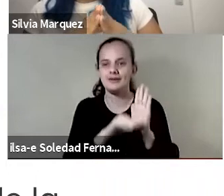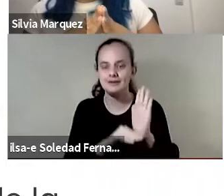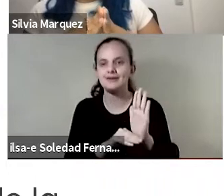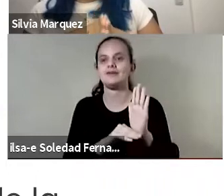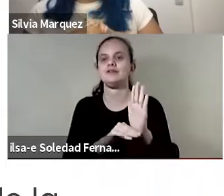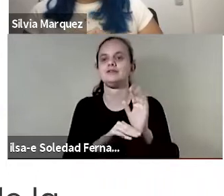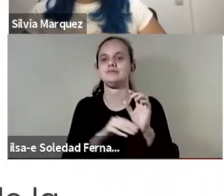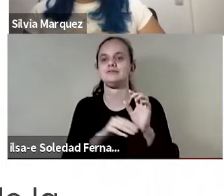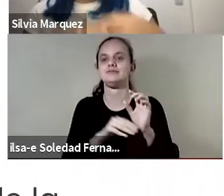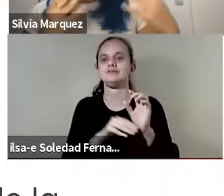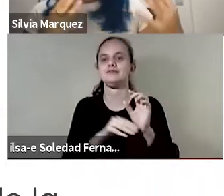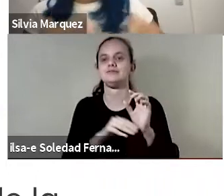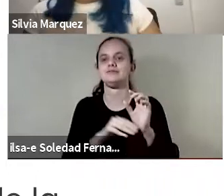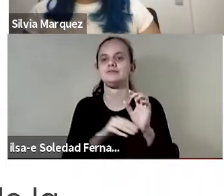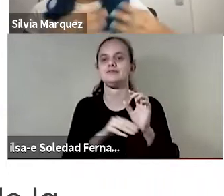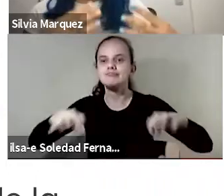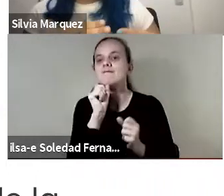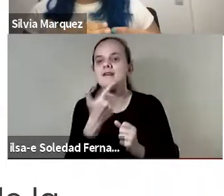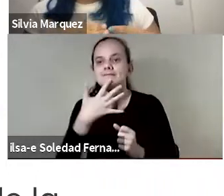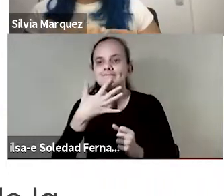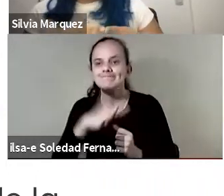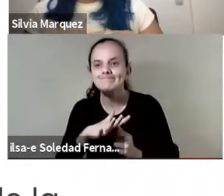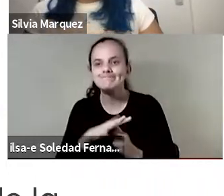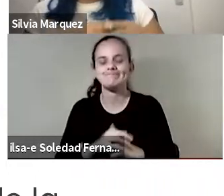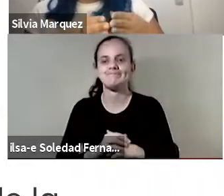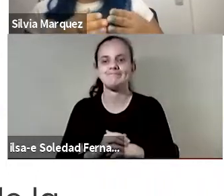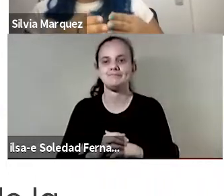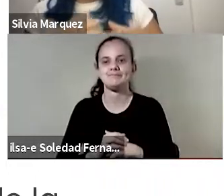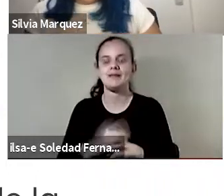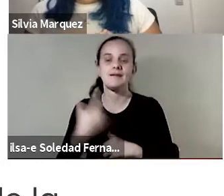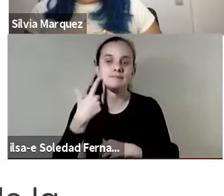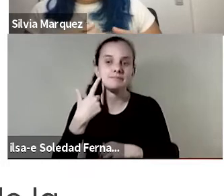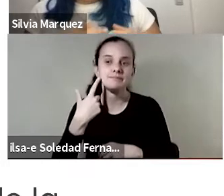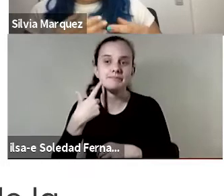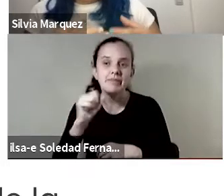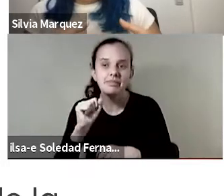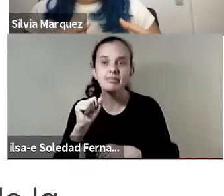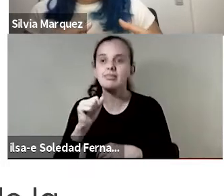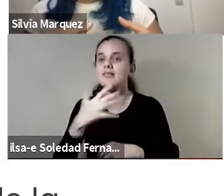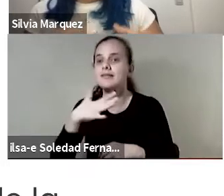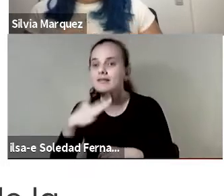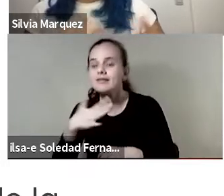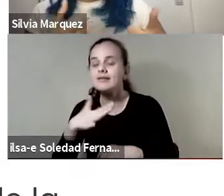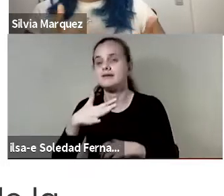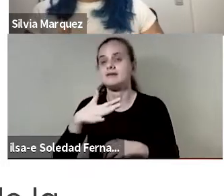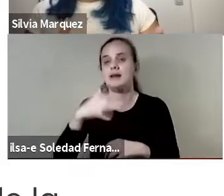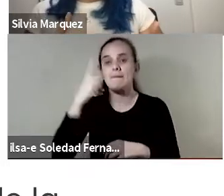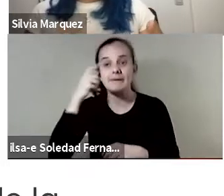para organizar todos los criterios y todas las pautas de una manera estructurada y fácil